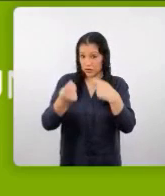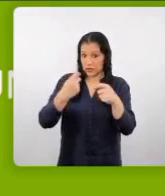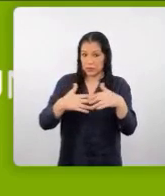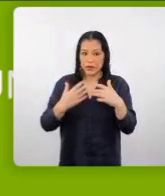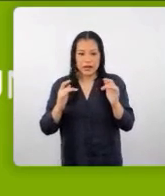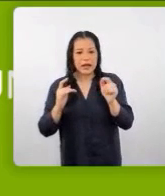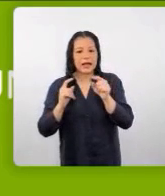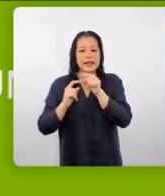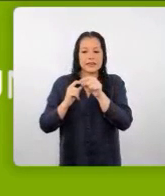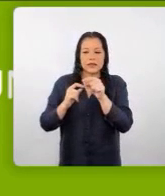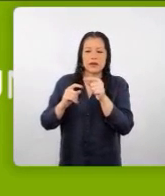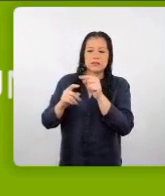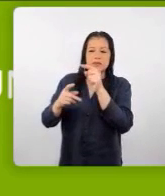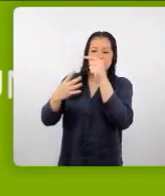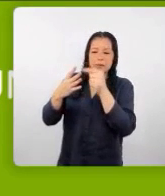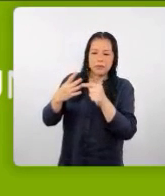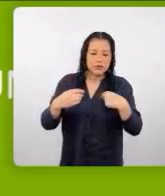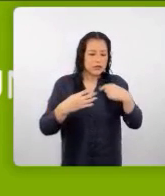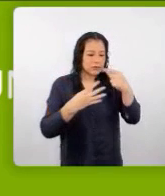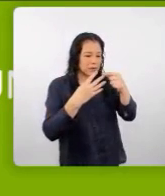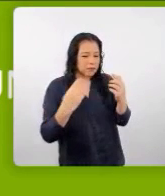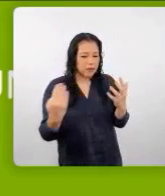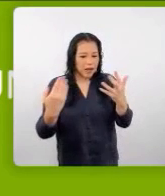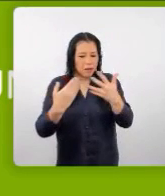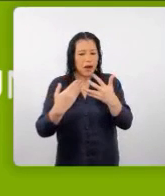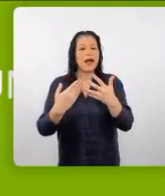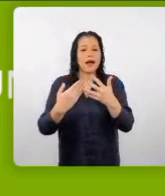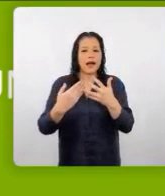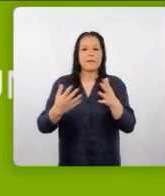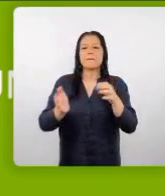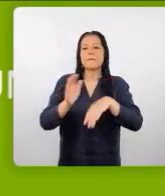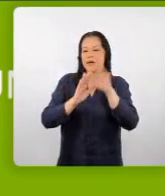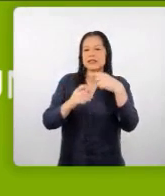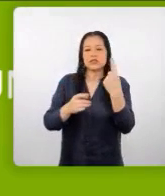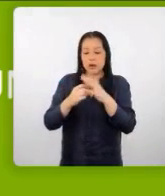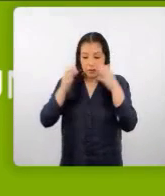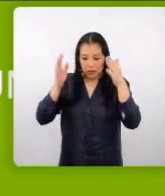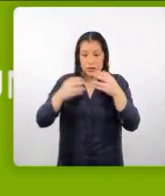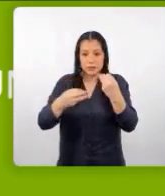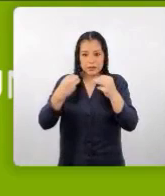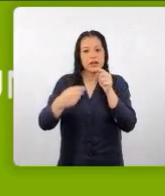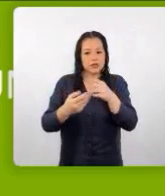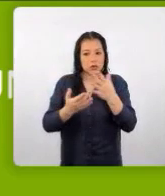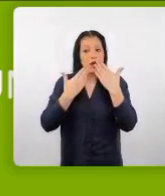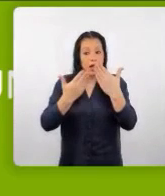esos vínculos que los acerquen, más allá de lo que es la parte empresarial, ayuda muchísimo.